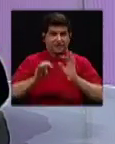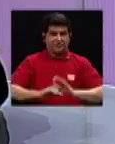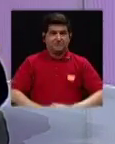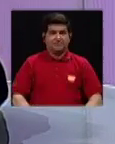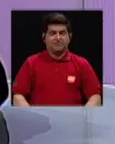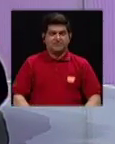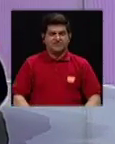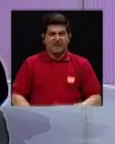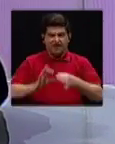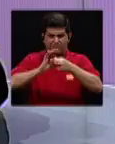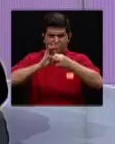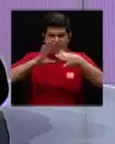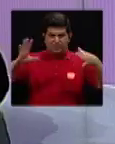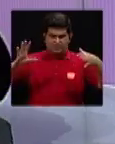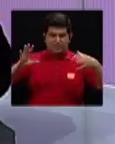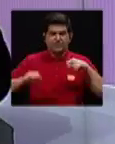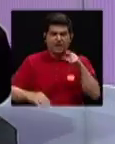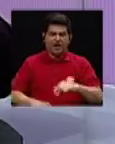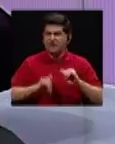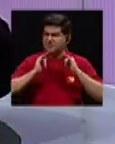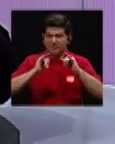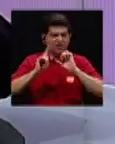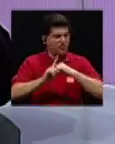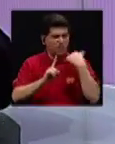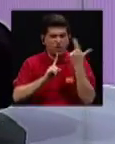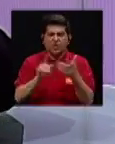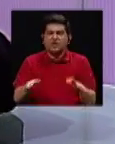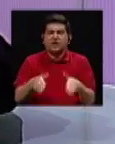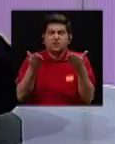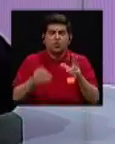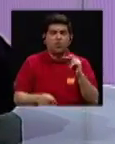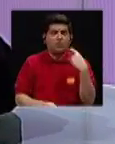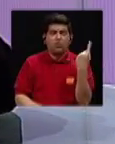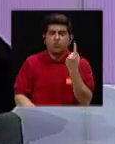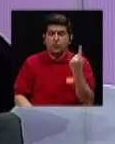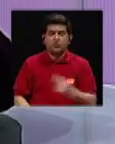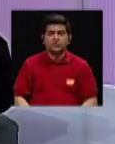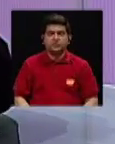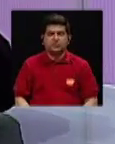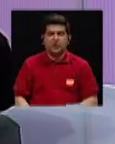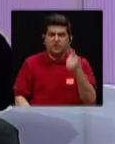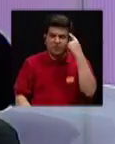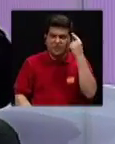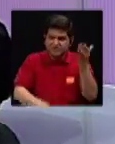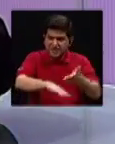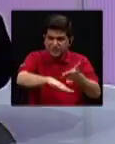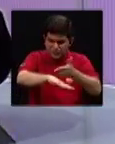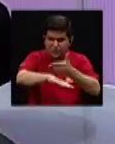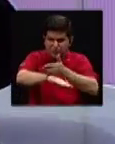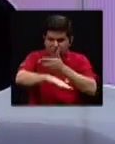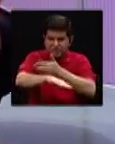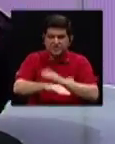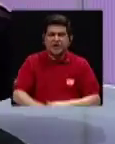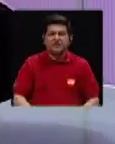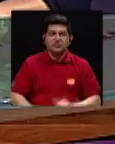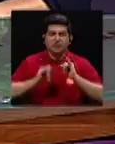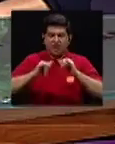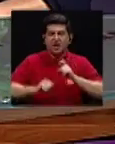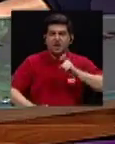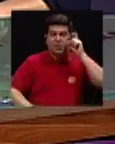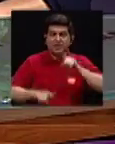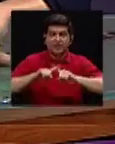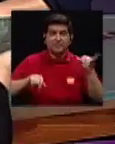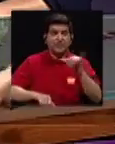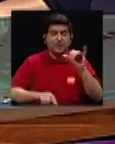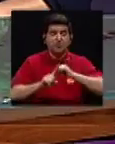temáticas es cómo desarticular esa desigualdad social más allá del igual avanzando hacia la